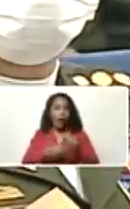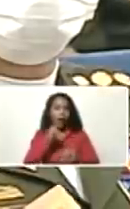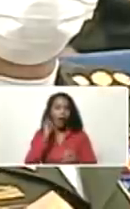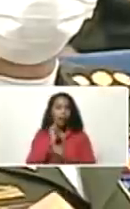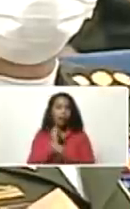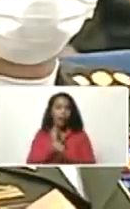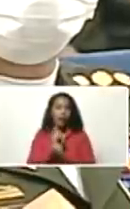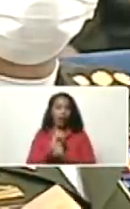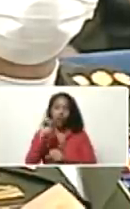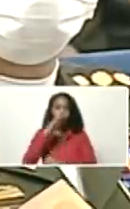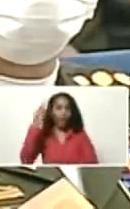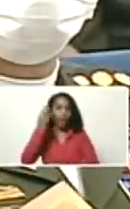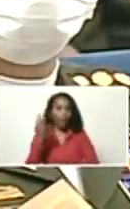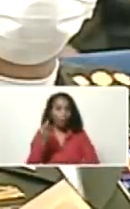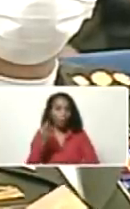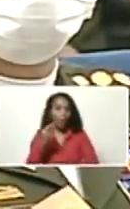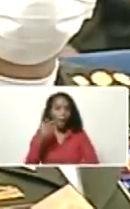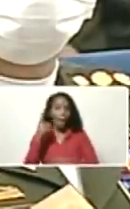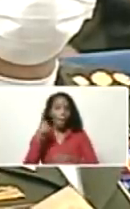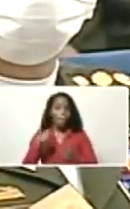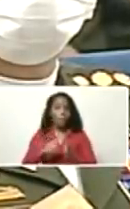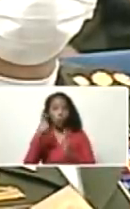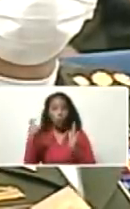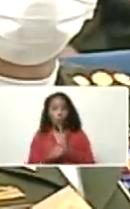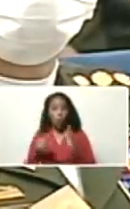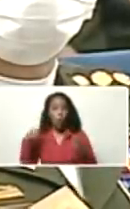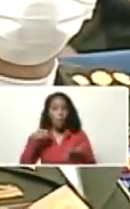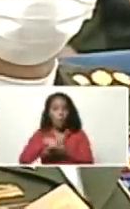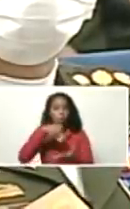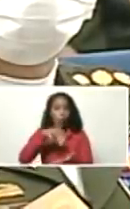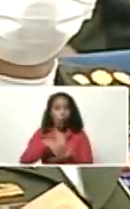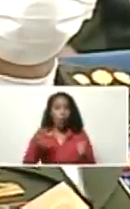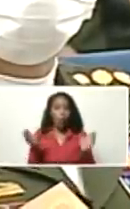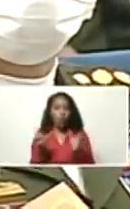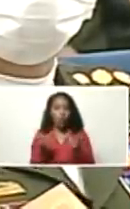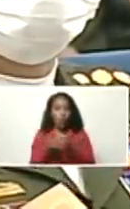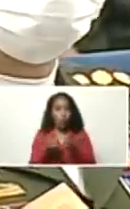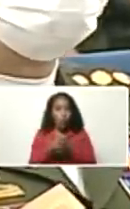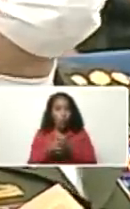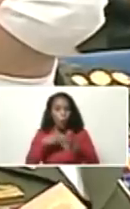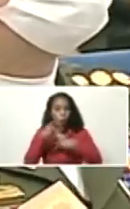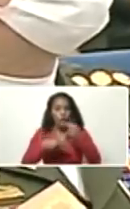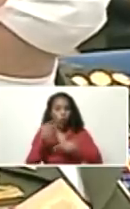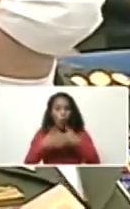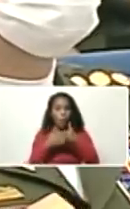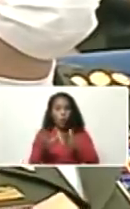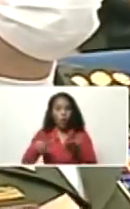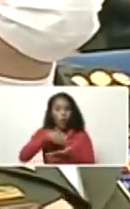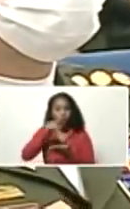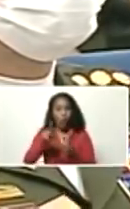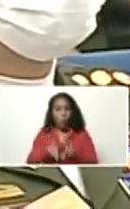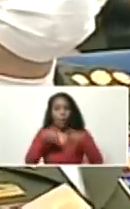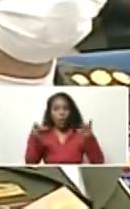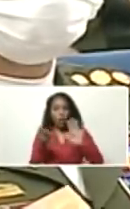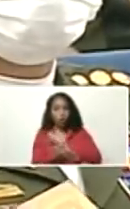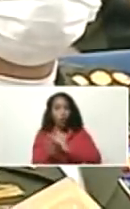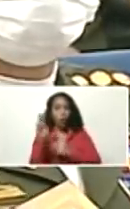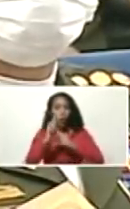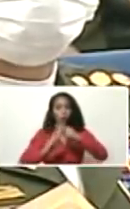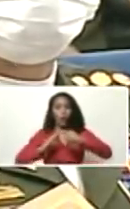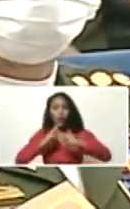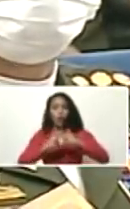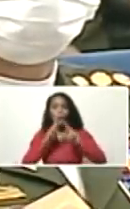no de una realidad real. Para los generales golpistas, el cuadro político nacional deducido de las lecturas diarias del Nacional y el Universal o de los